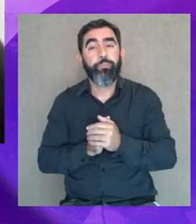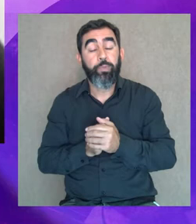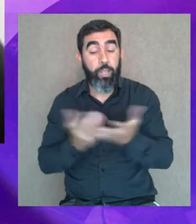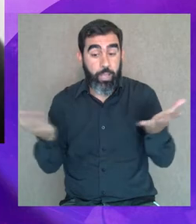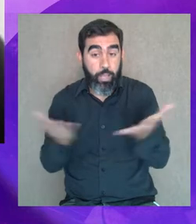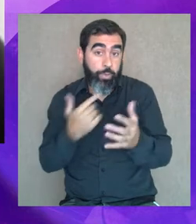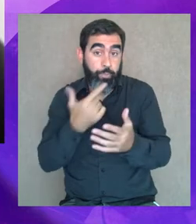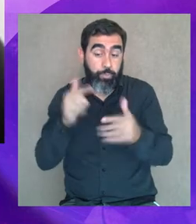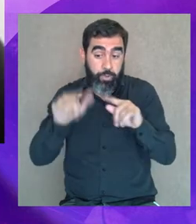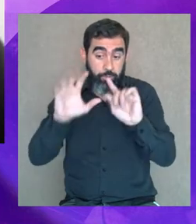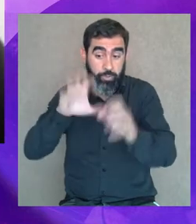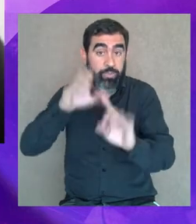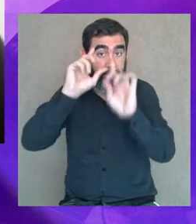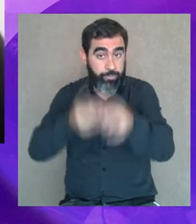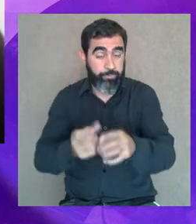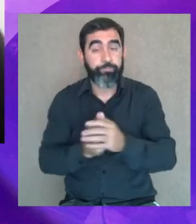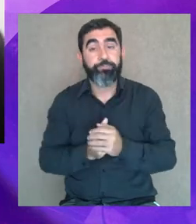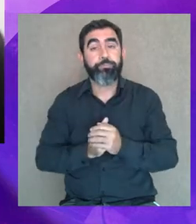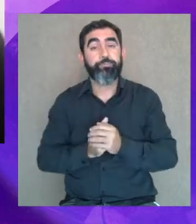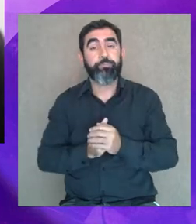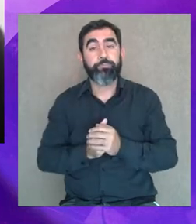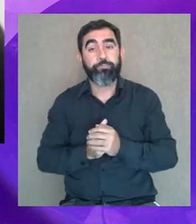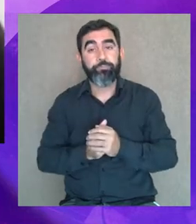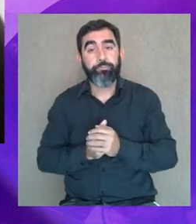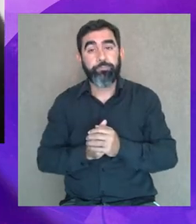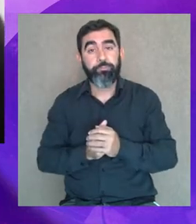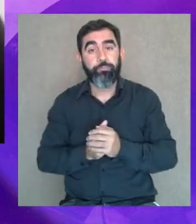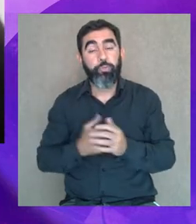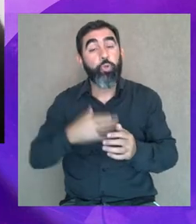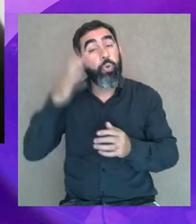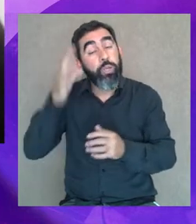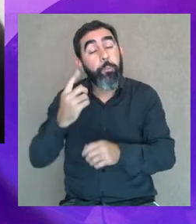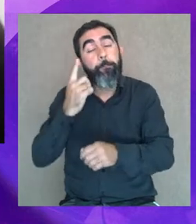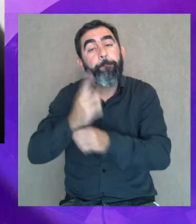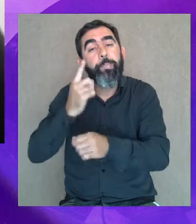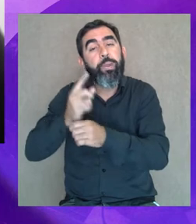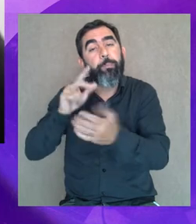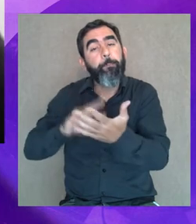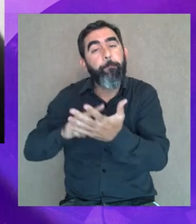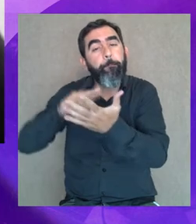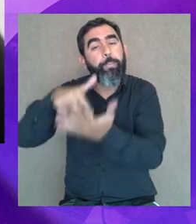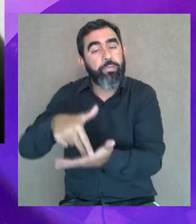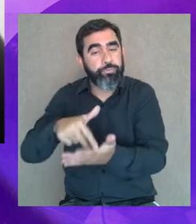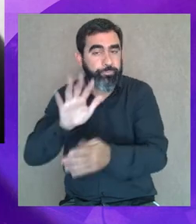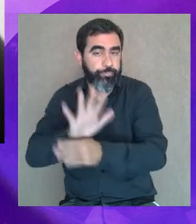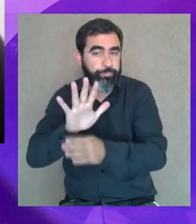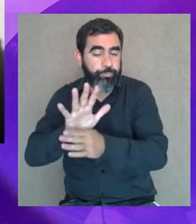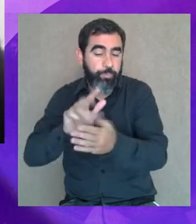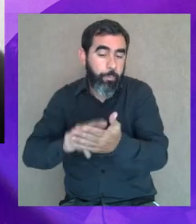ahora en el presente y bueno yo creo que es un primer paso en utilidad